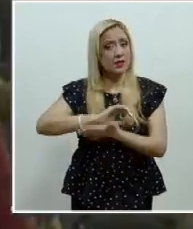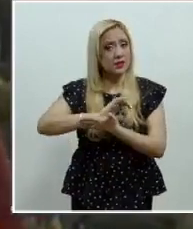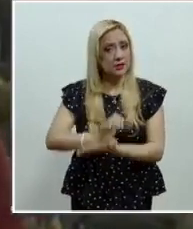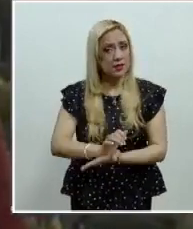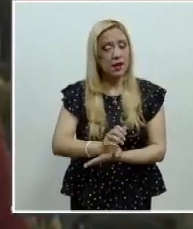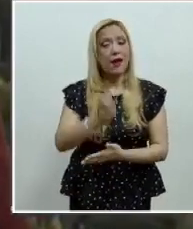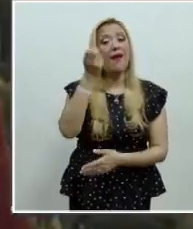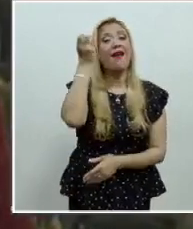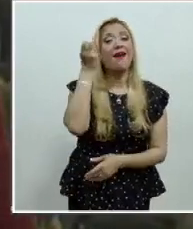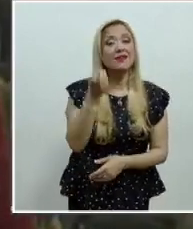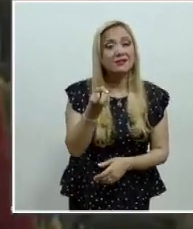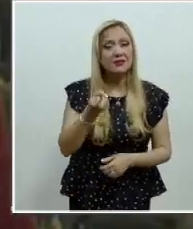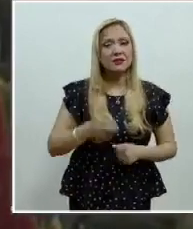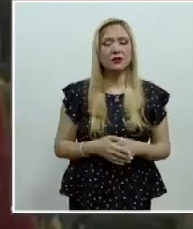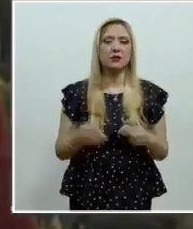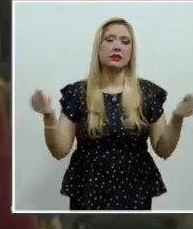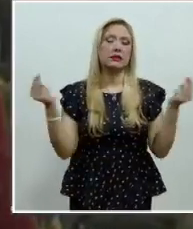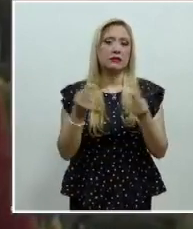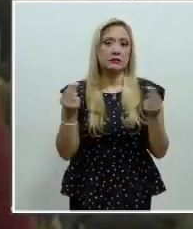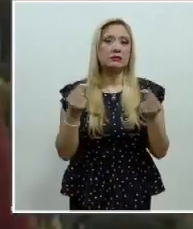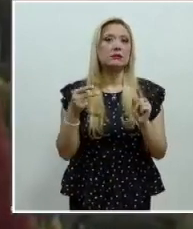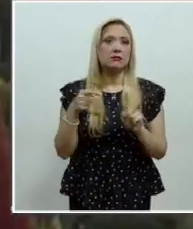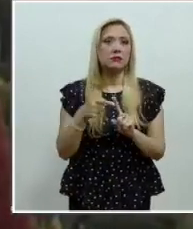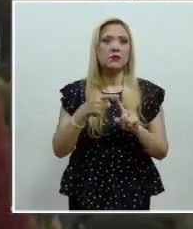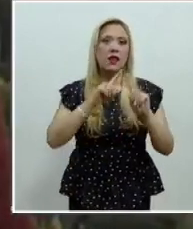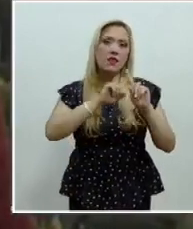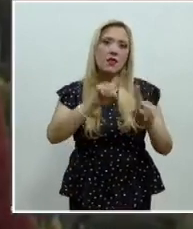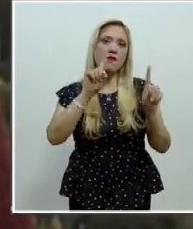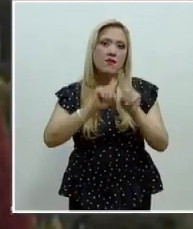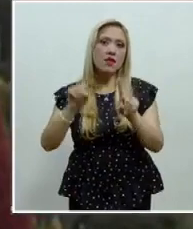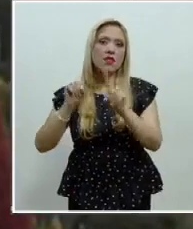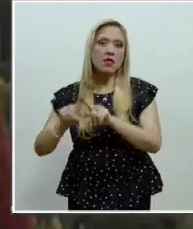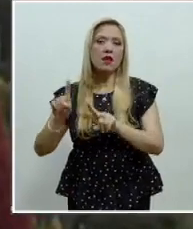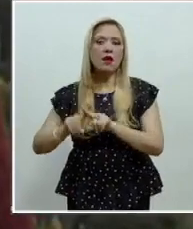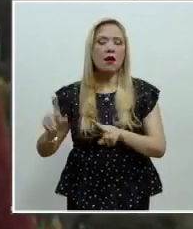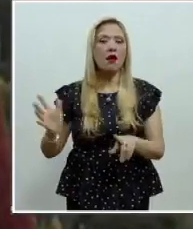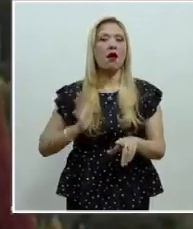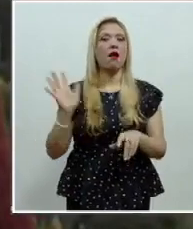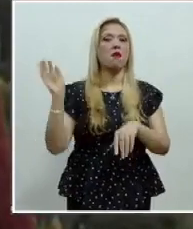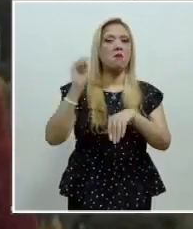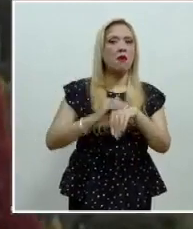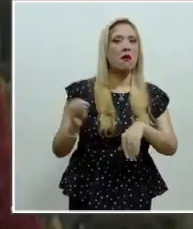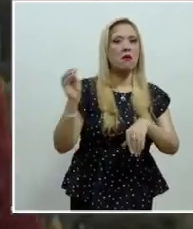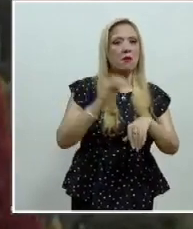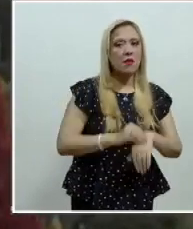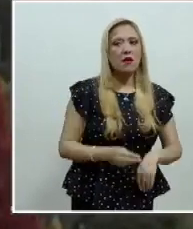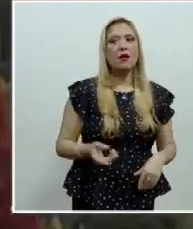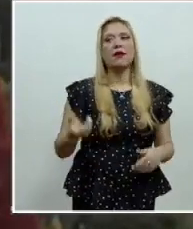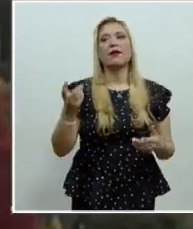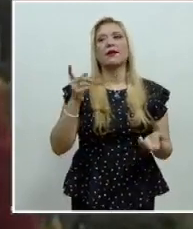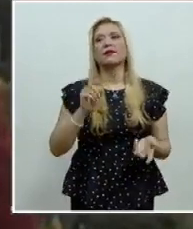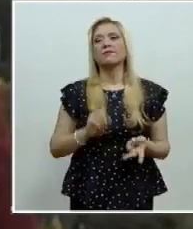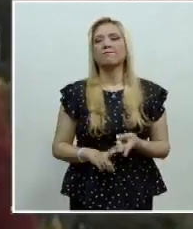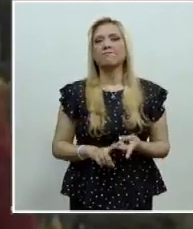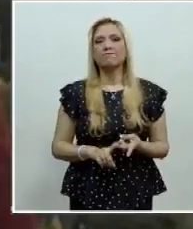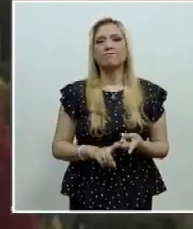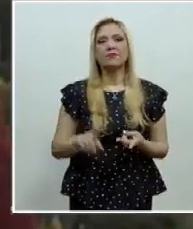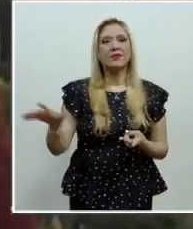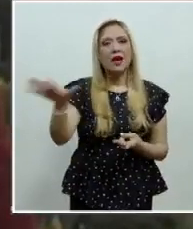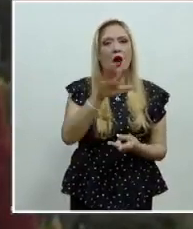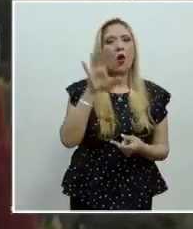sentido, digamos que esta necesidad deriva de las diferencias que se han impuesto, derivadas precisamente de los roles